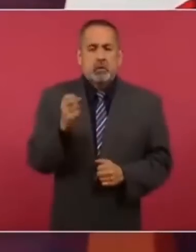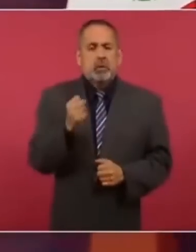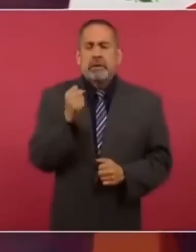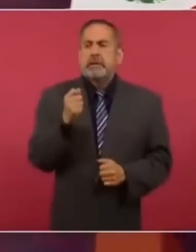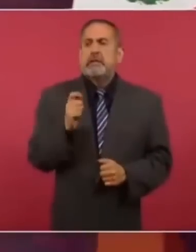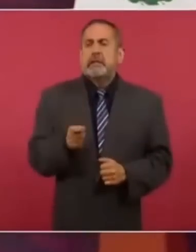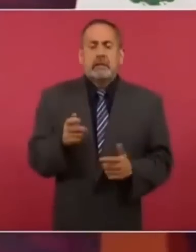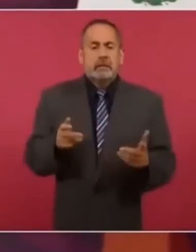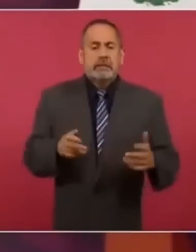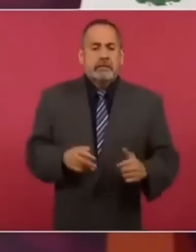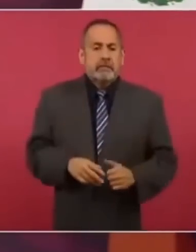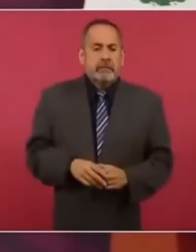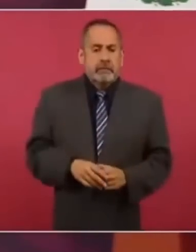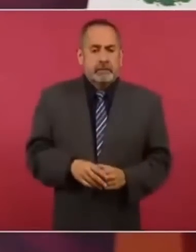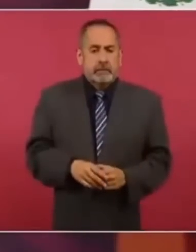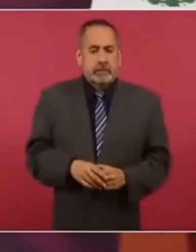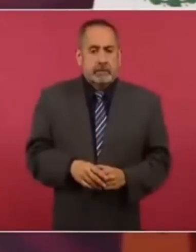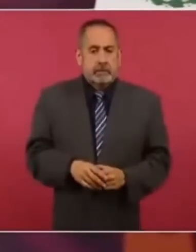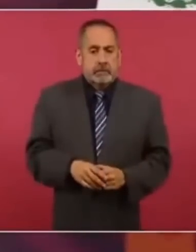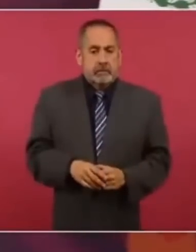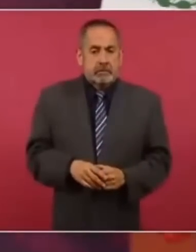afortunadamente,